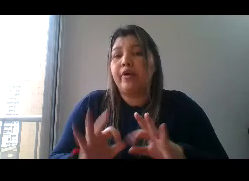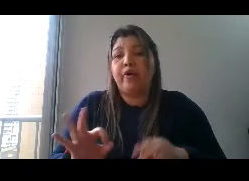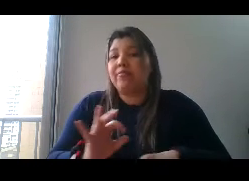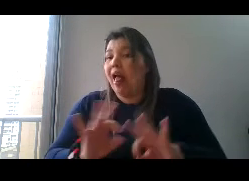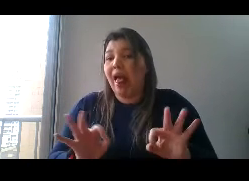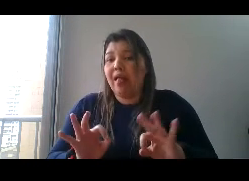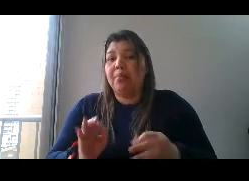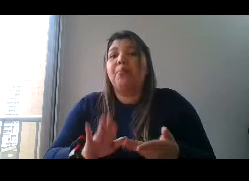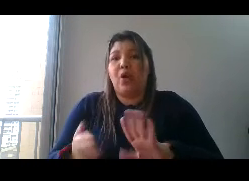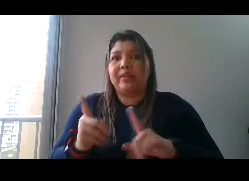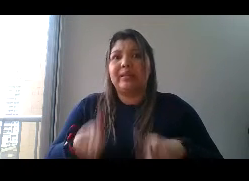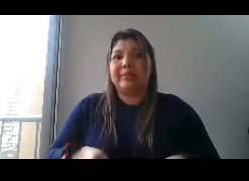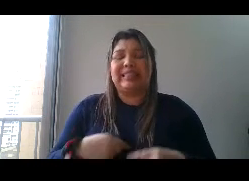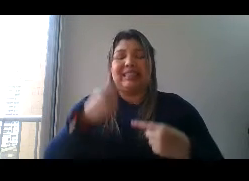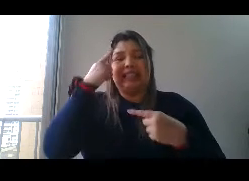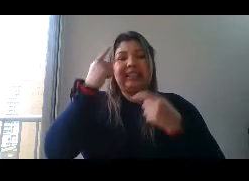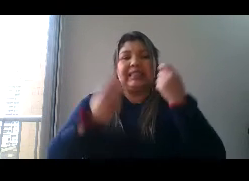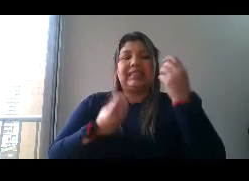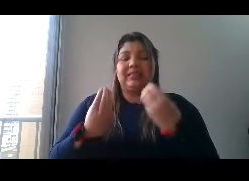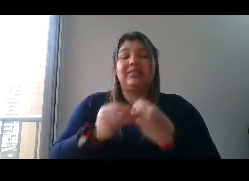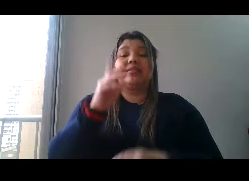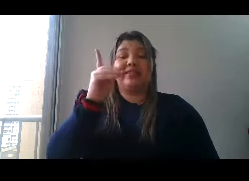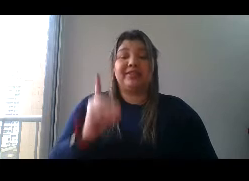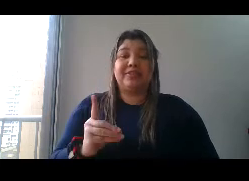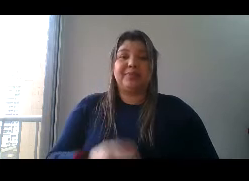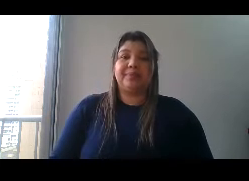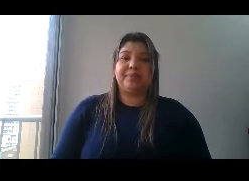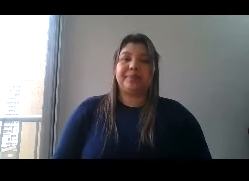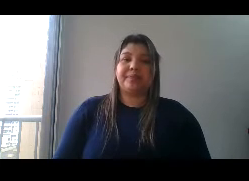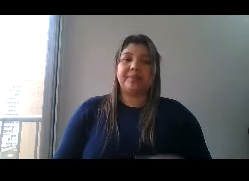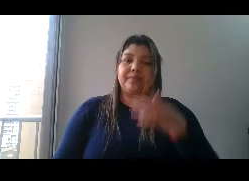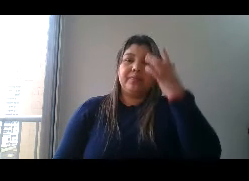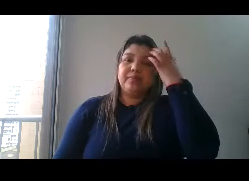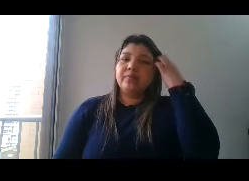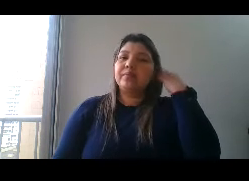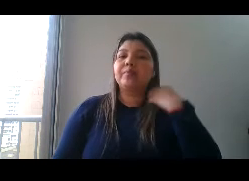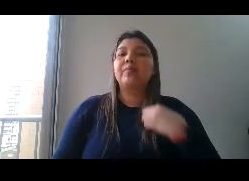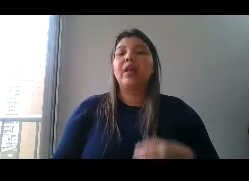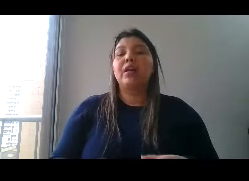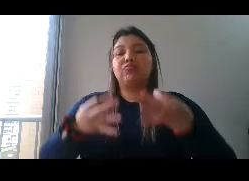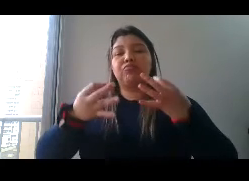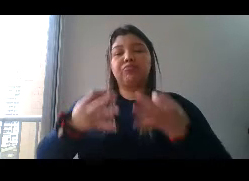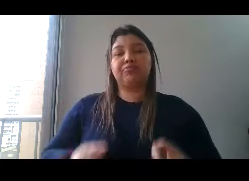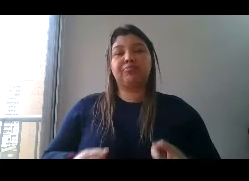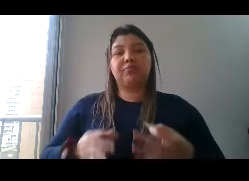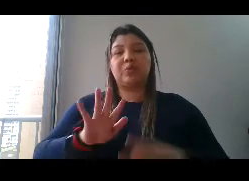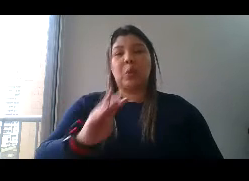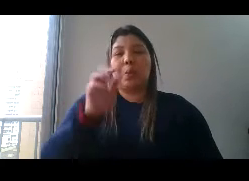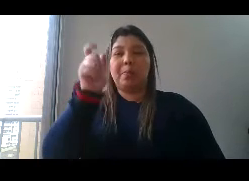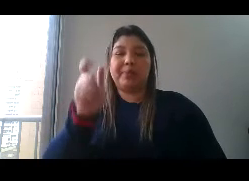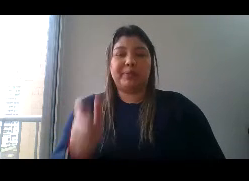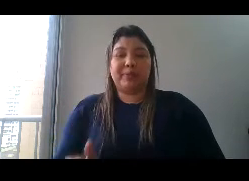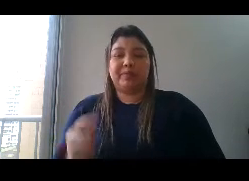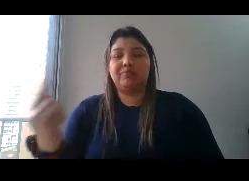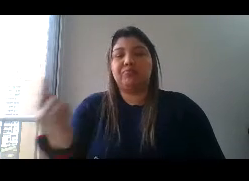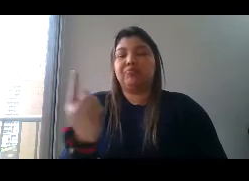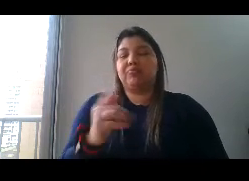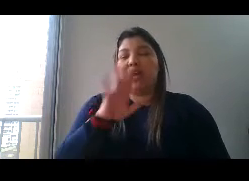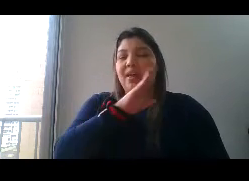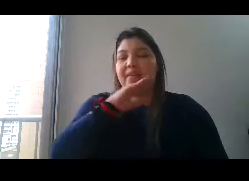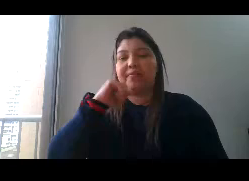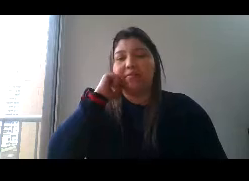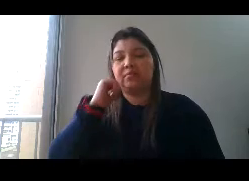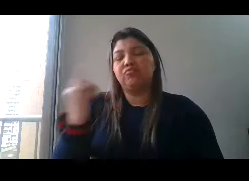La seguridad del paciente tiene unos principios que están basados en la política de seguridad del paciente. Recordemos que